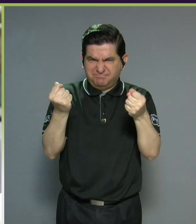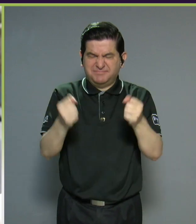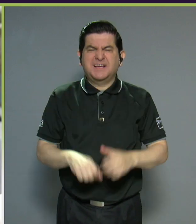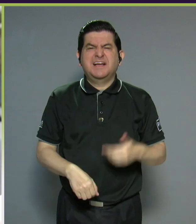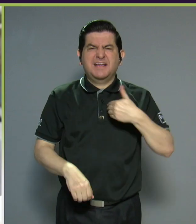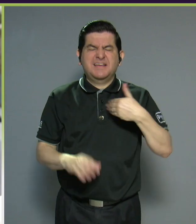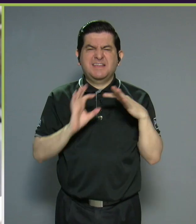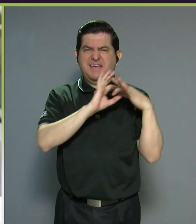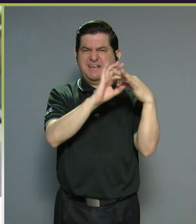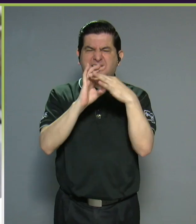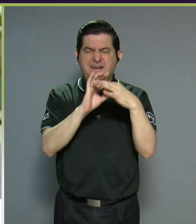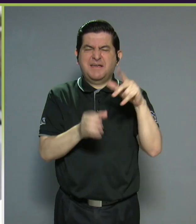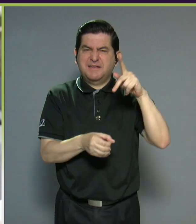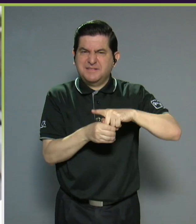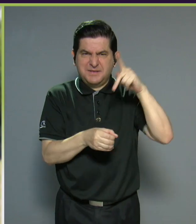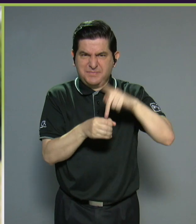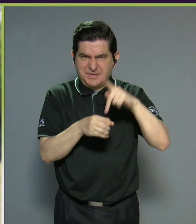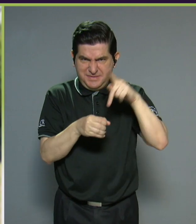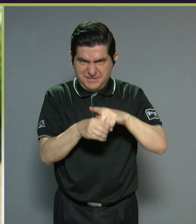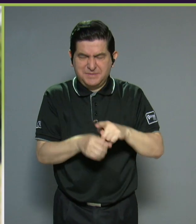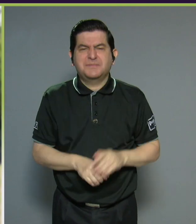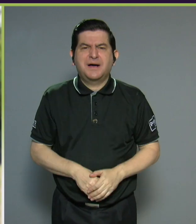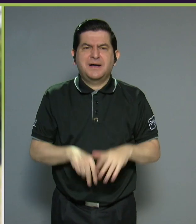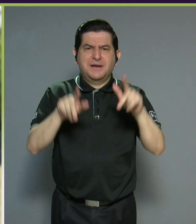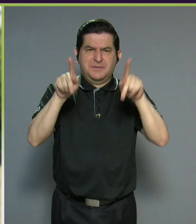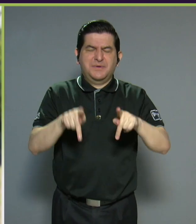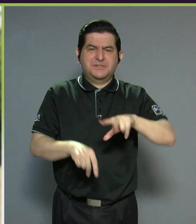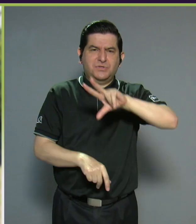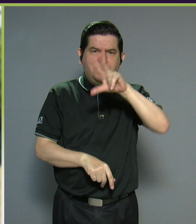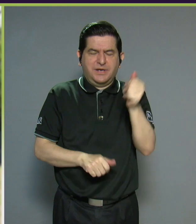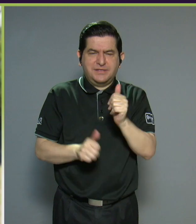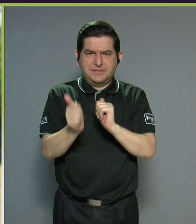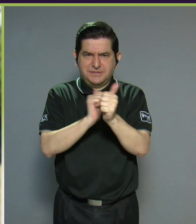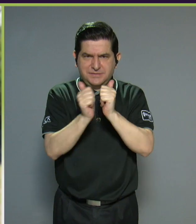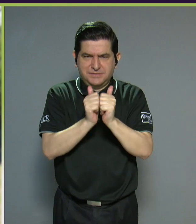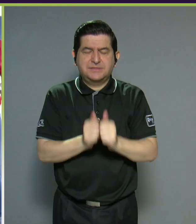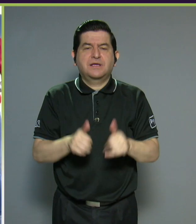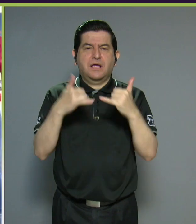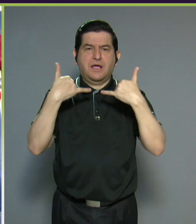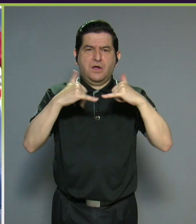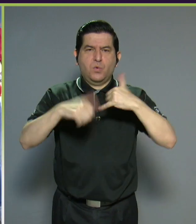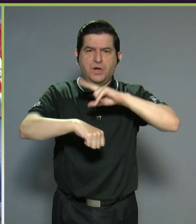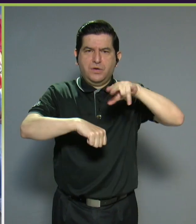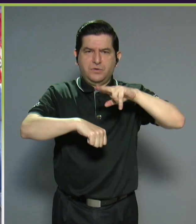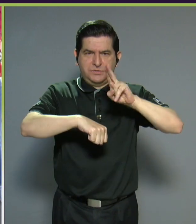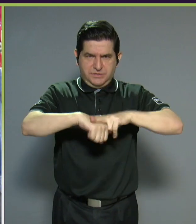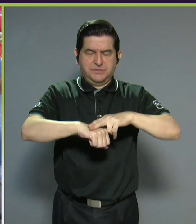alrededor de la participación de los paratletas en los Juegos Deportivos Nacionales.